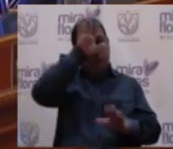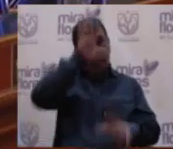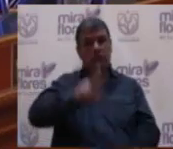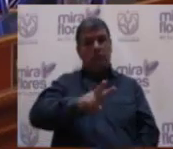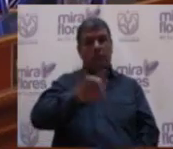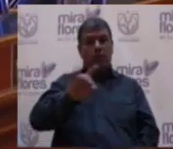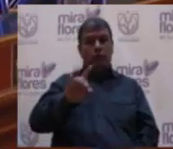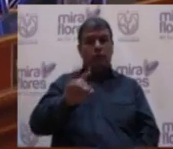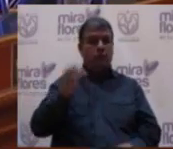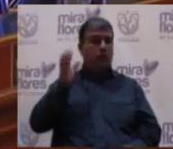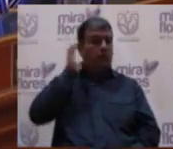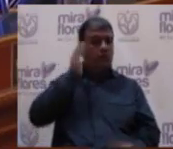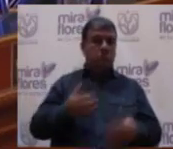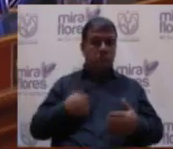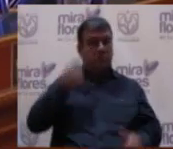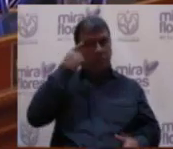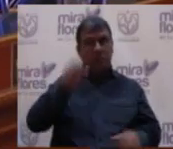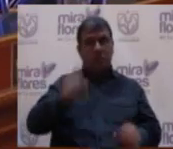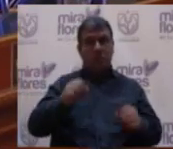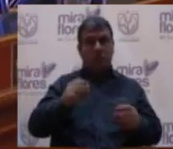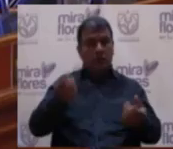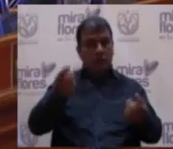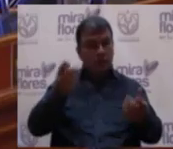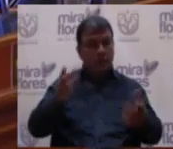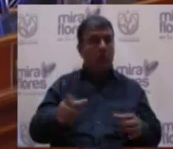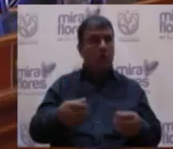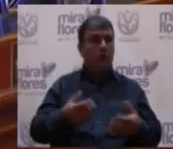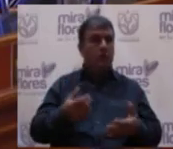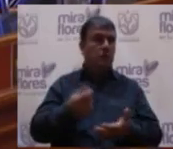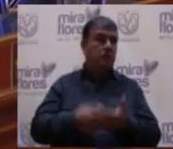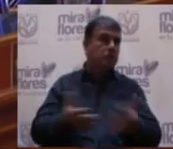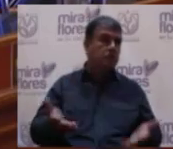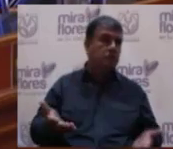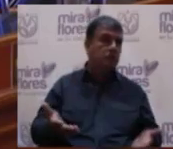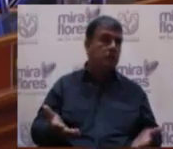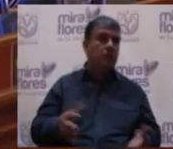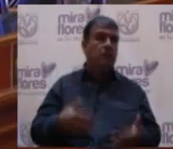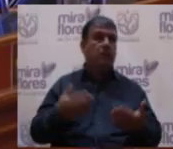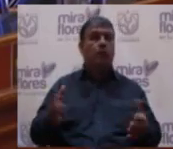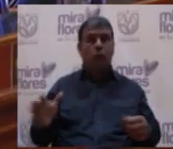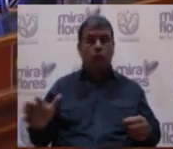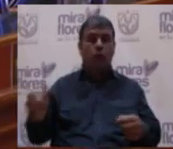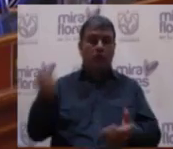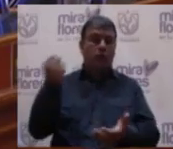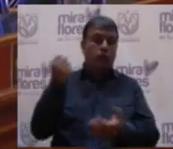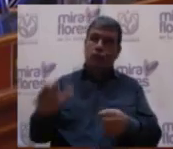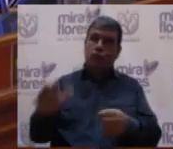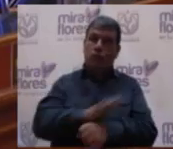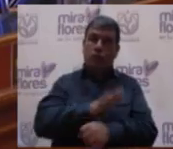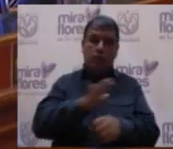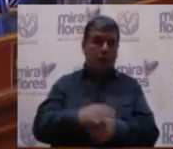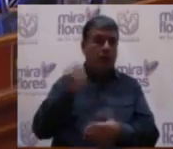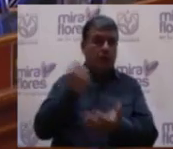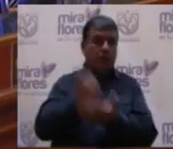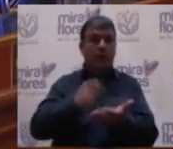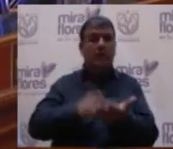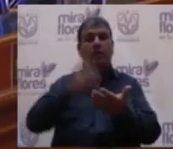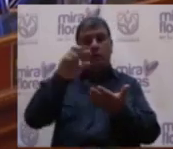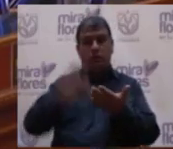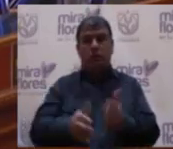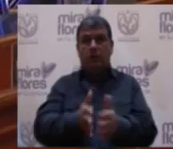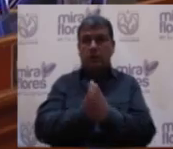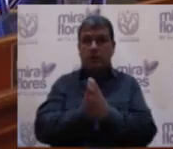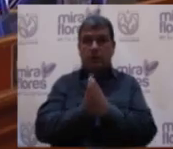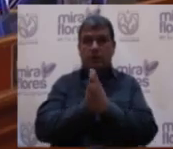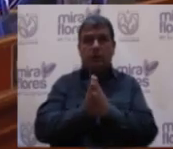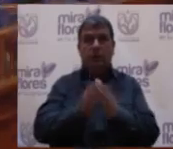creímos pertinente. Los costos están de acuerdo al mercado y por unanimidad aprobamos esta